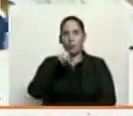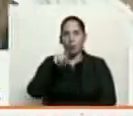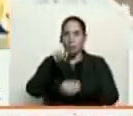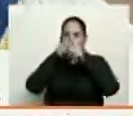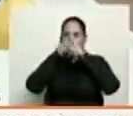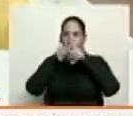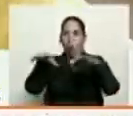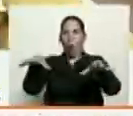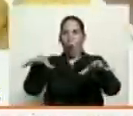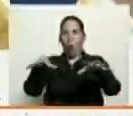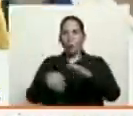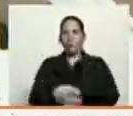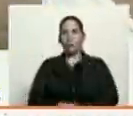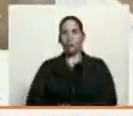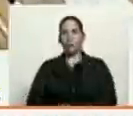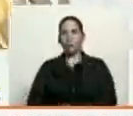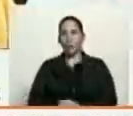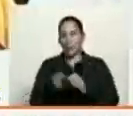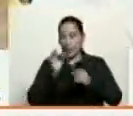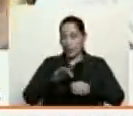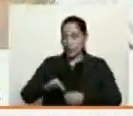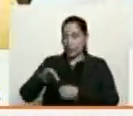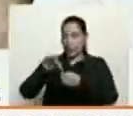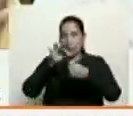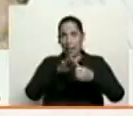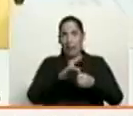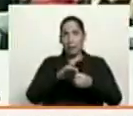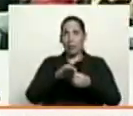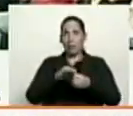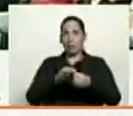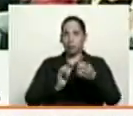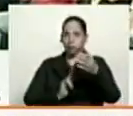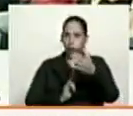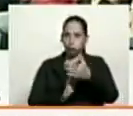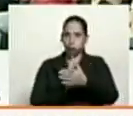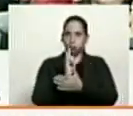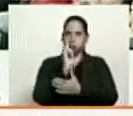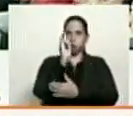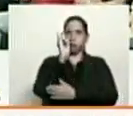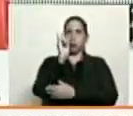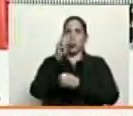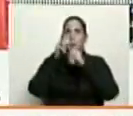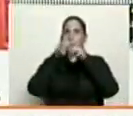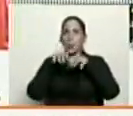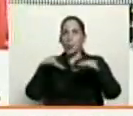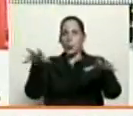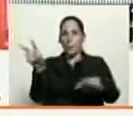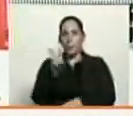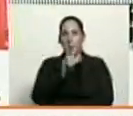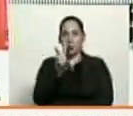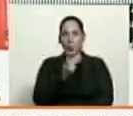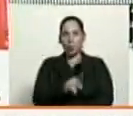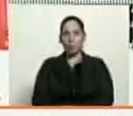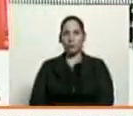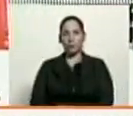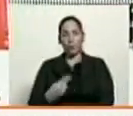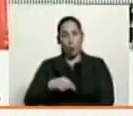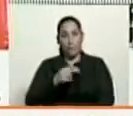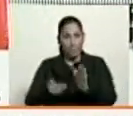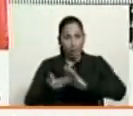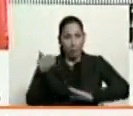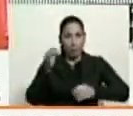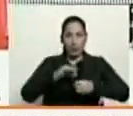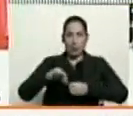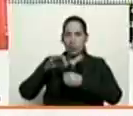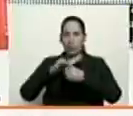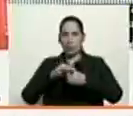reproduzca, como la siembra se reproduzca por toda Venezuela. Vamos a sembrar, es